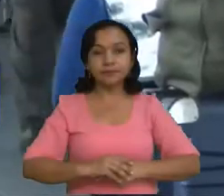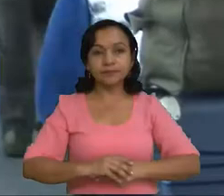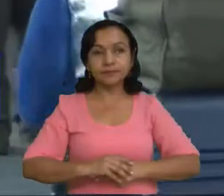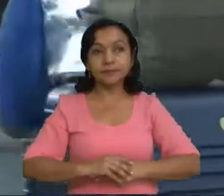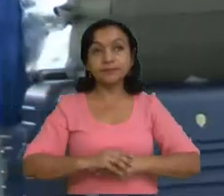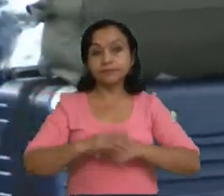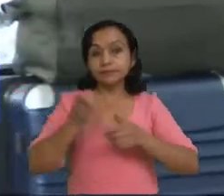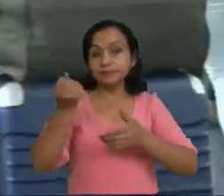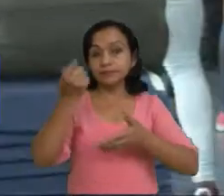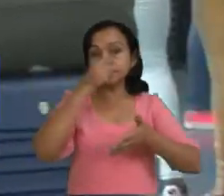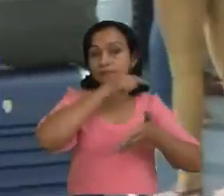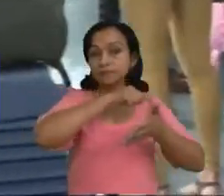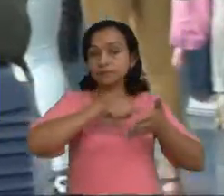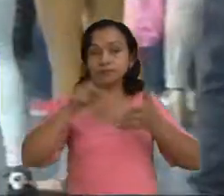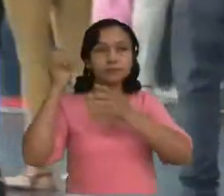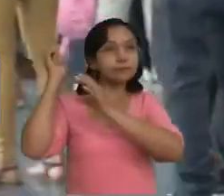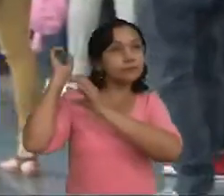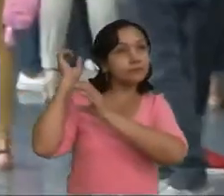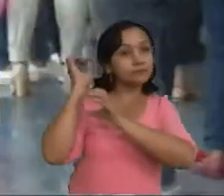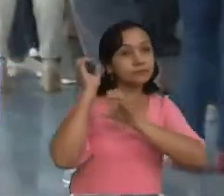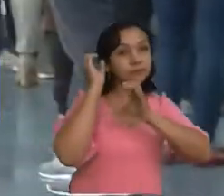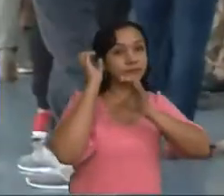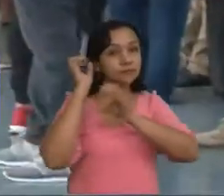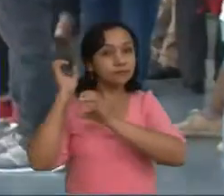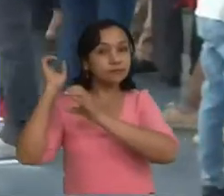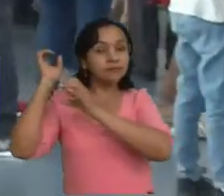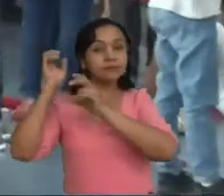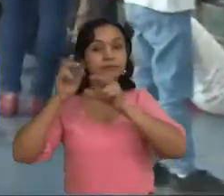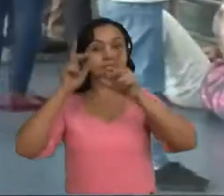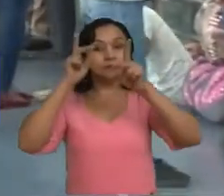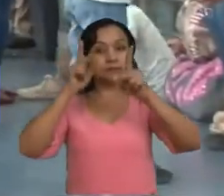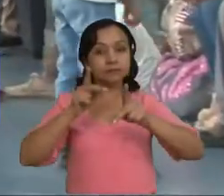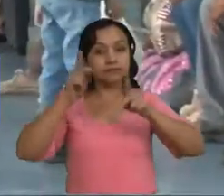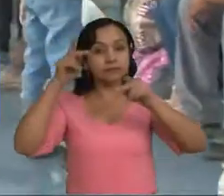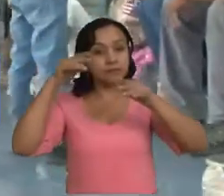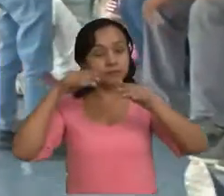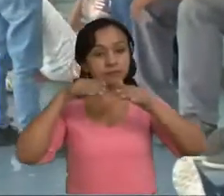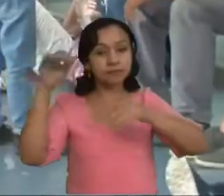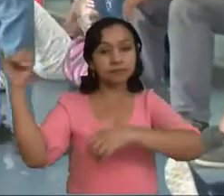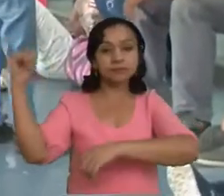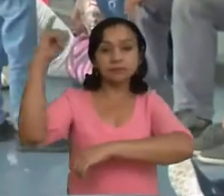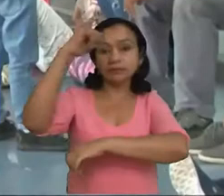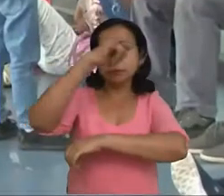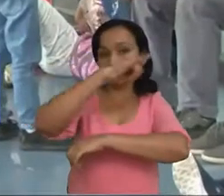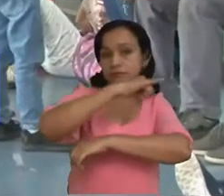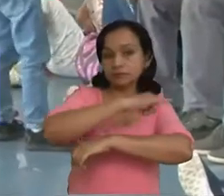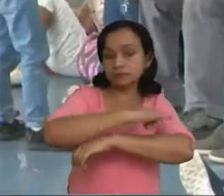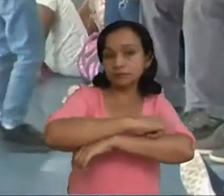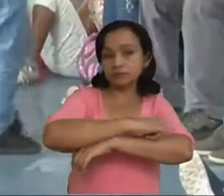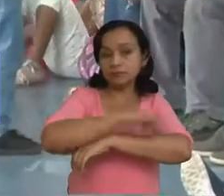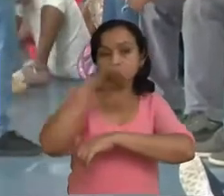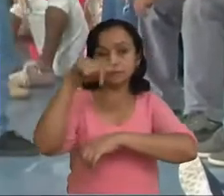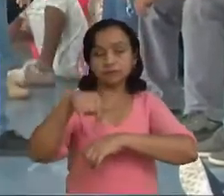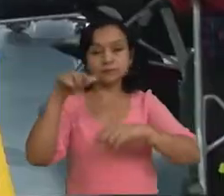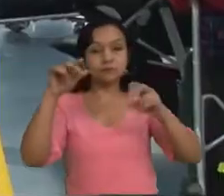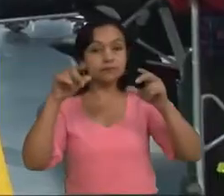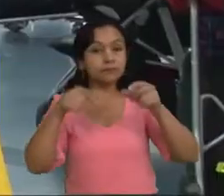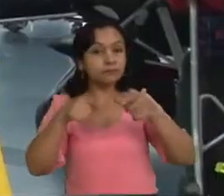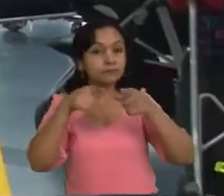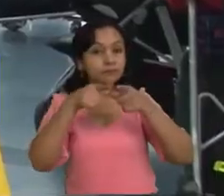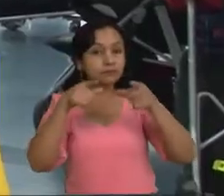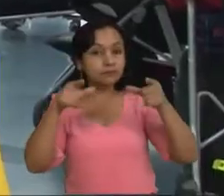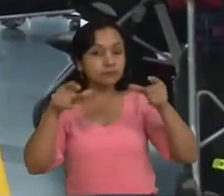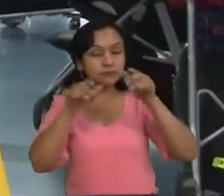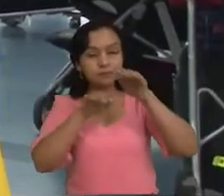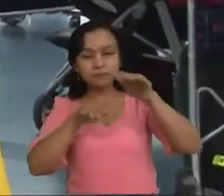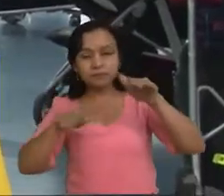Para esta Semana Santa se espera que el ingreso de personas por el Aeropuerto Internacional Augusto C. Sandino